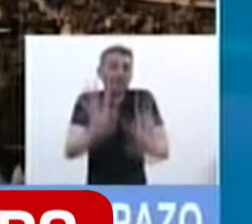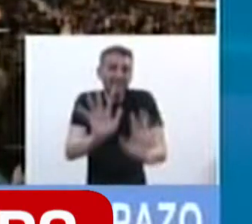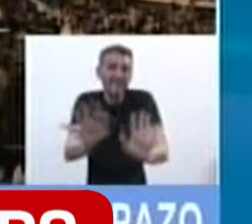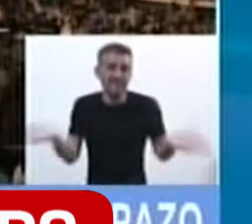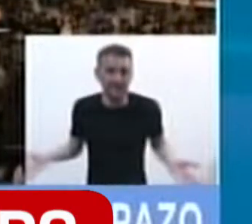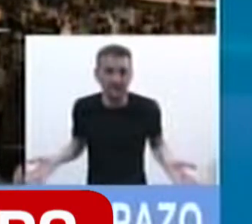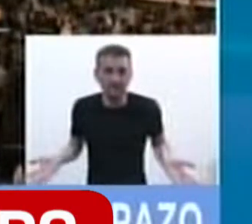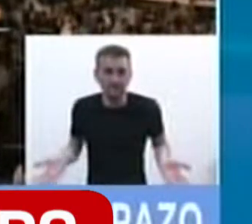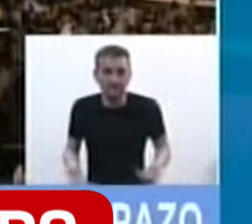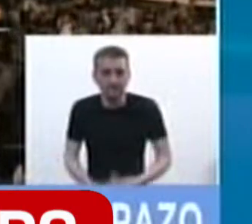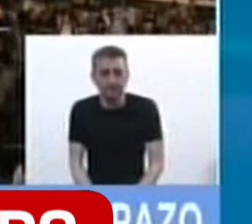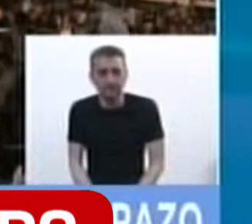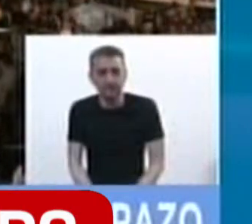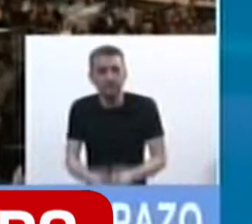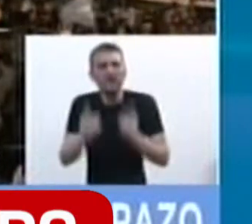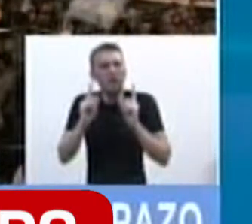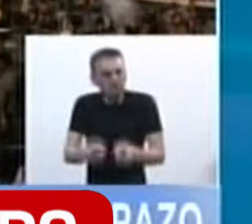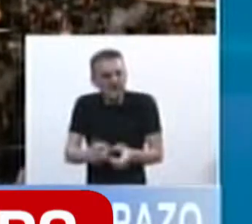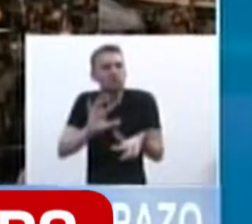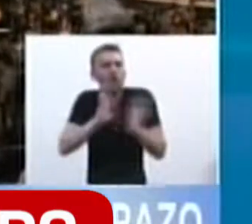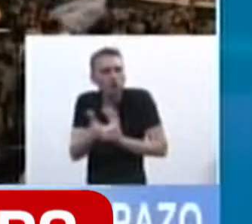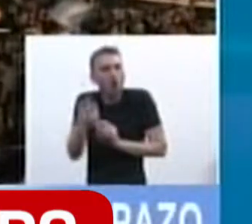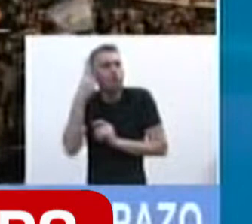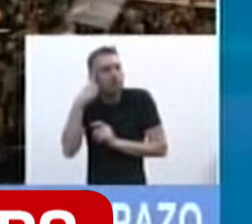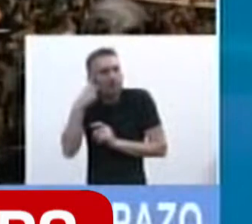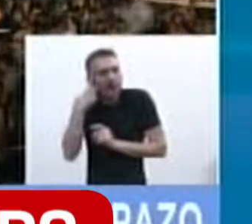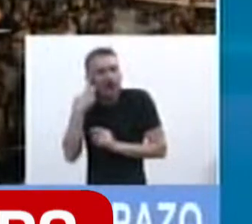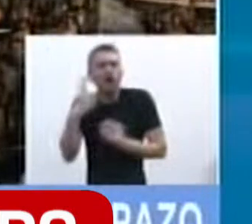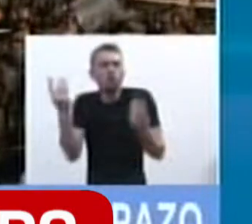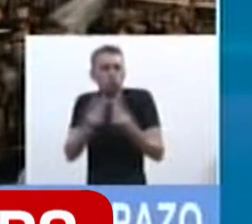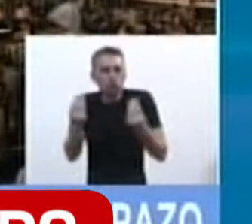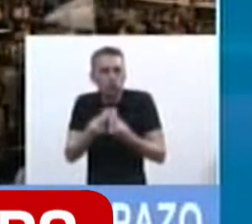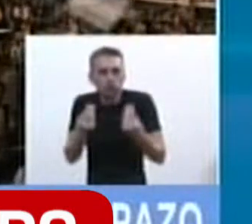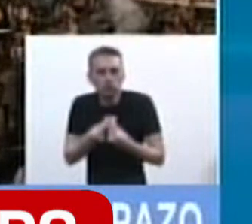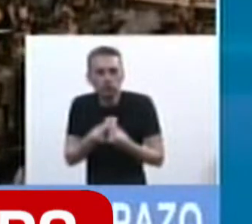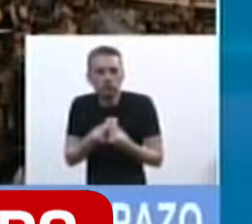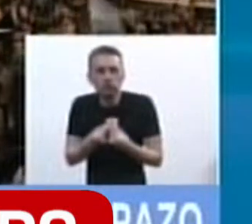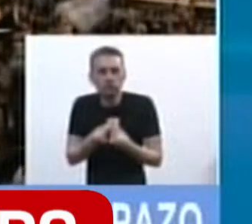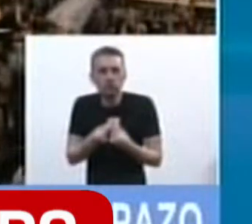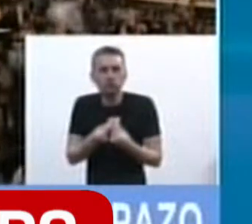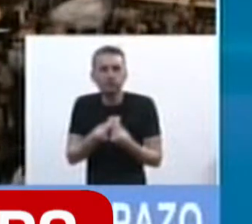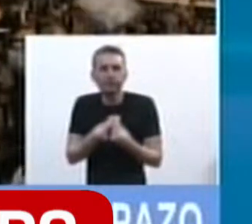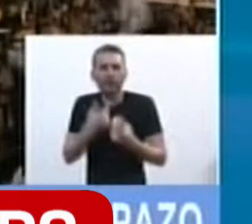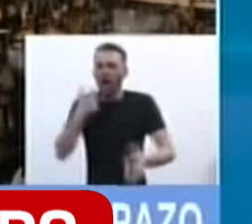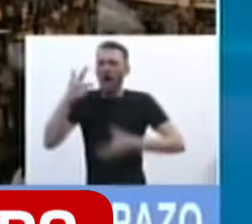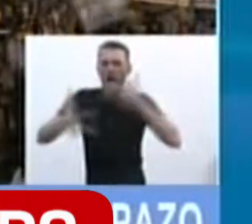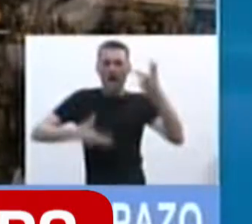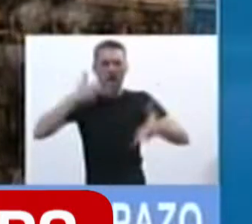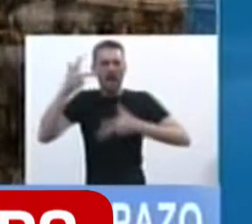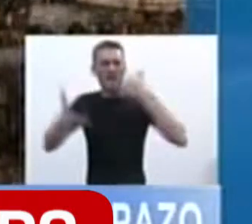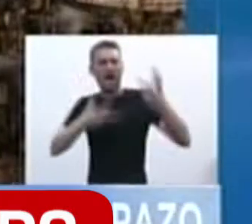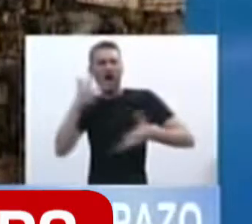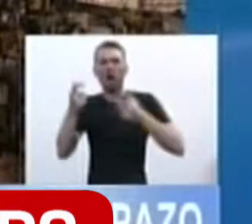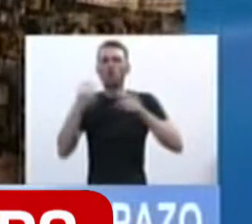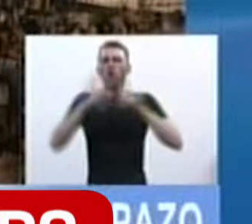Y que con la misma vehemencia con la que muchos se rasgan las vestiduras por la